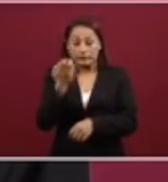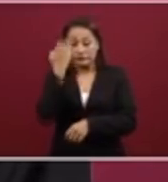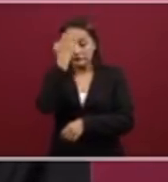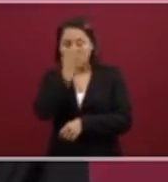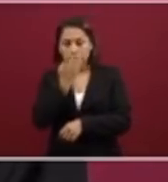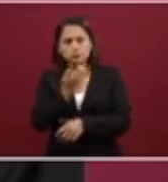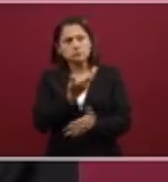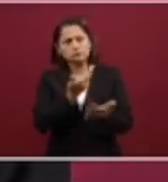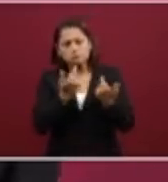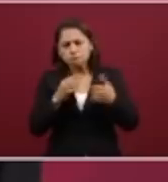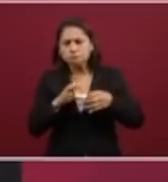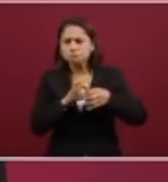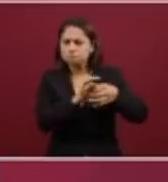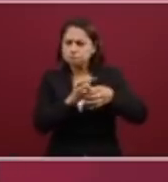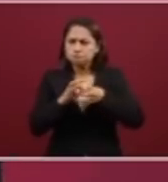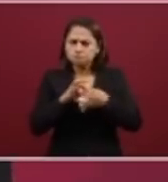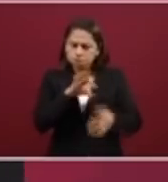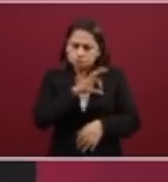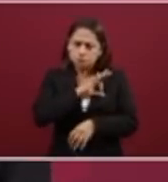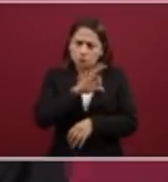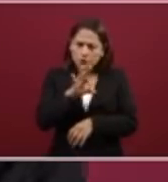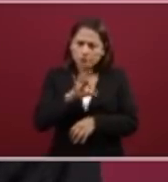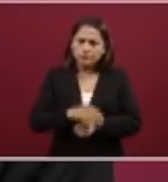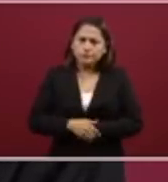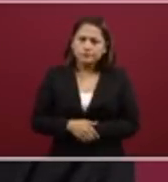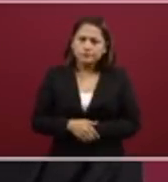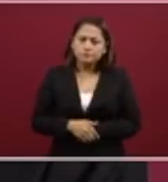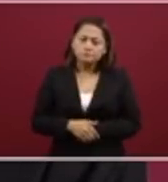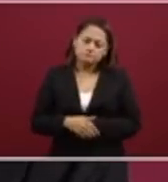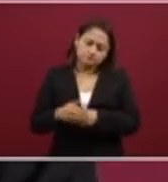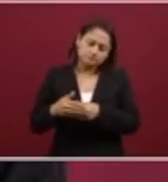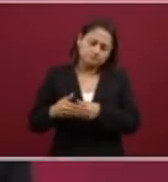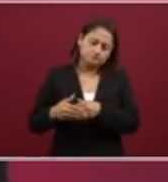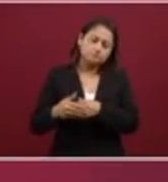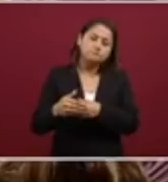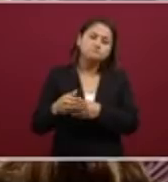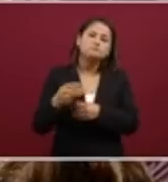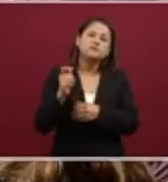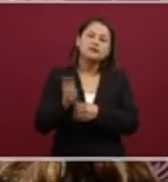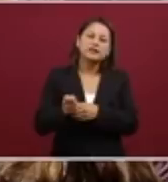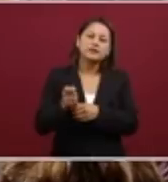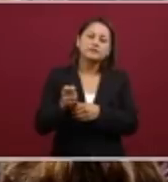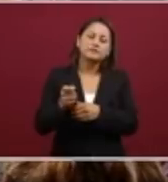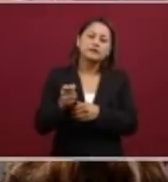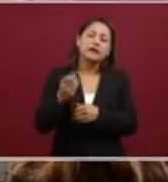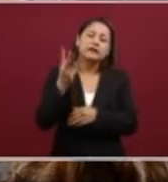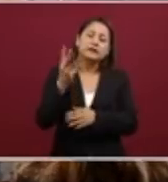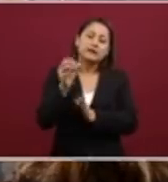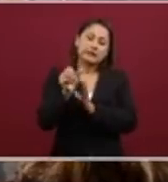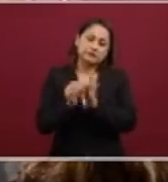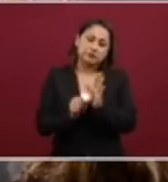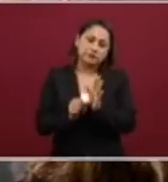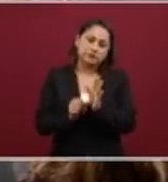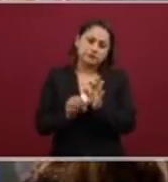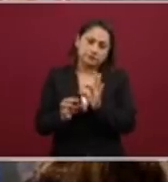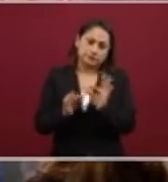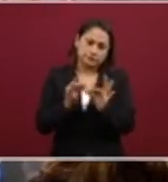tiempo, son 3 meses, ya llevamos 15 días,